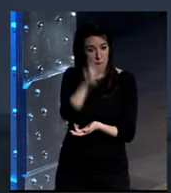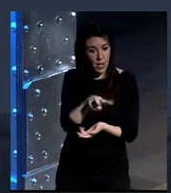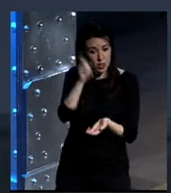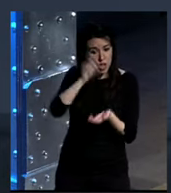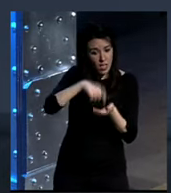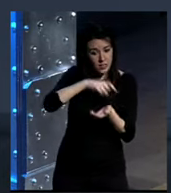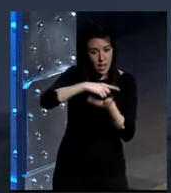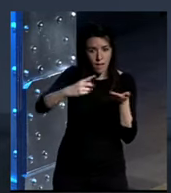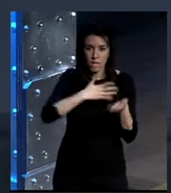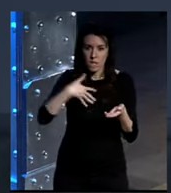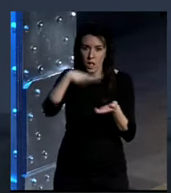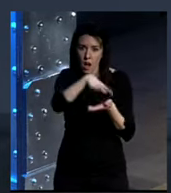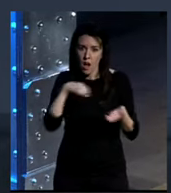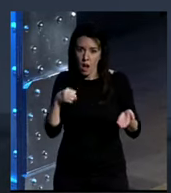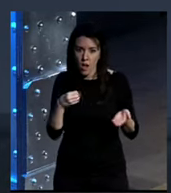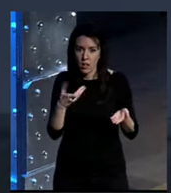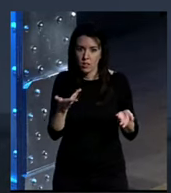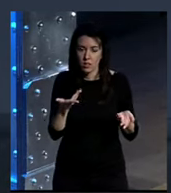telégrafo lo quiera